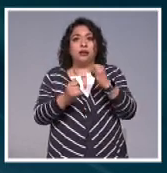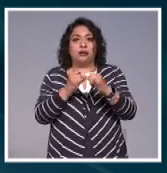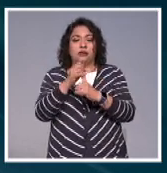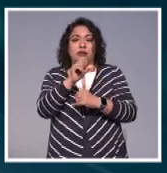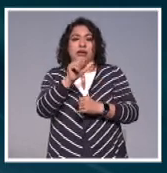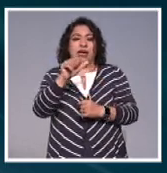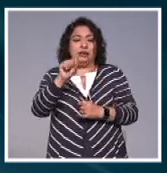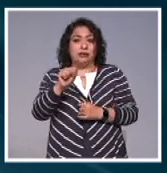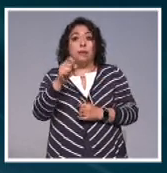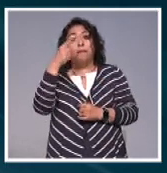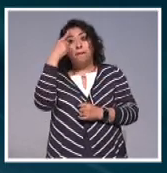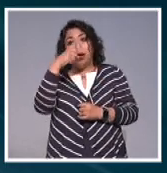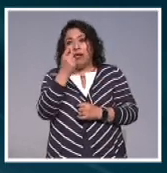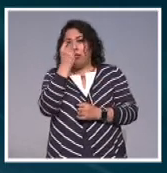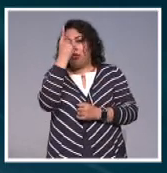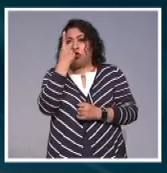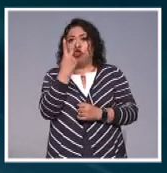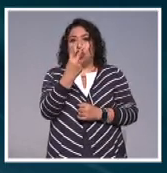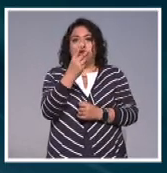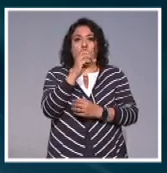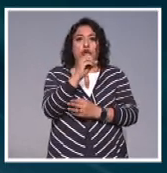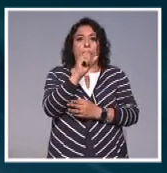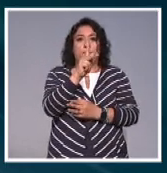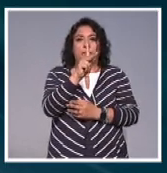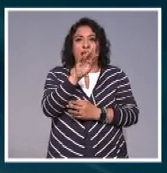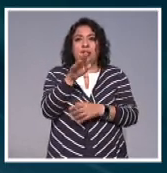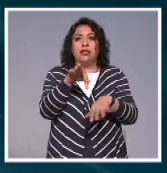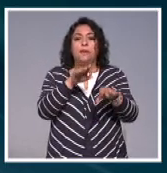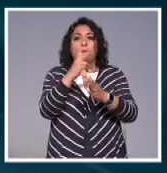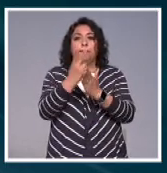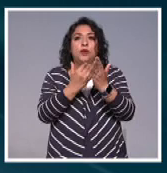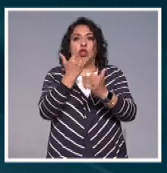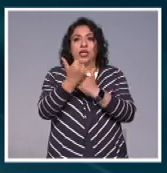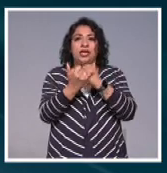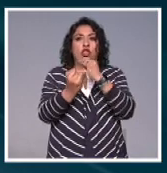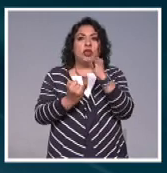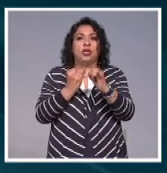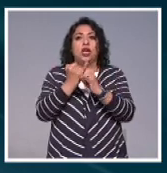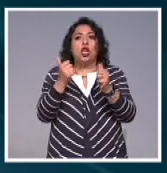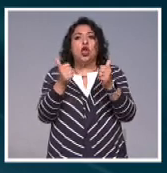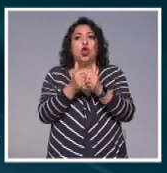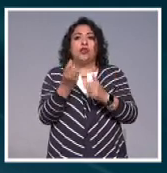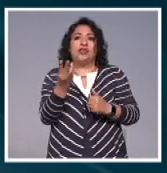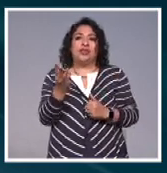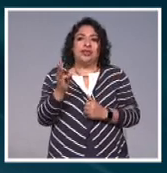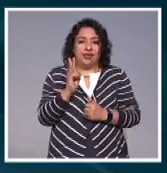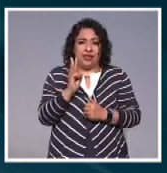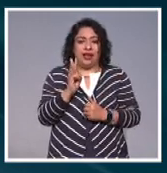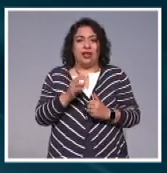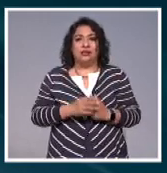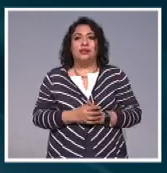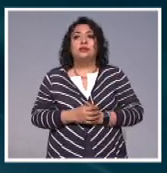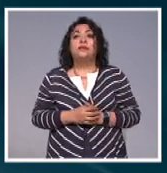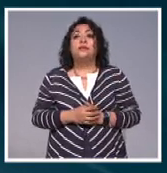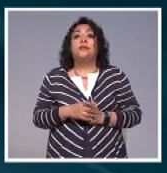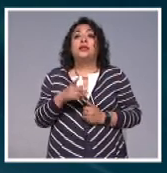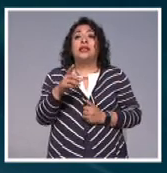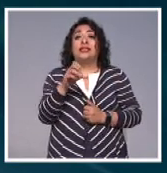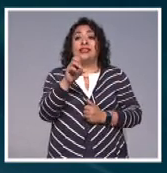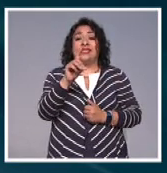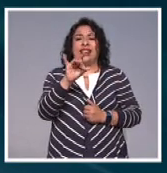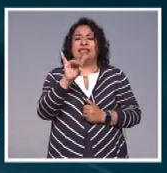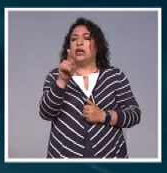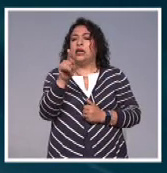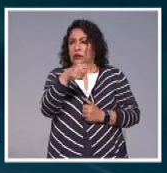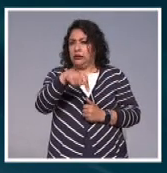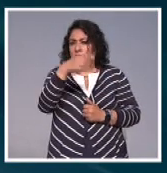SATS para componer dos óperas y trabajar en un proyecto internacional con el trío de Argent. El trío de Argent, para